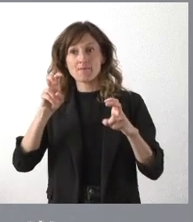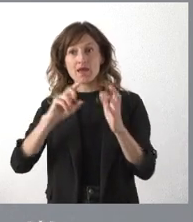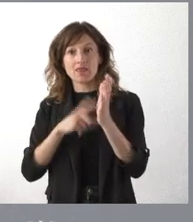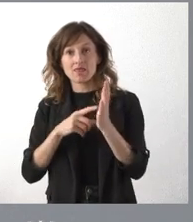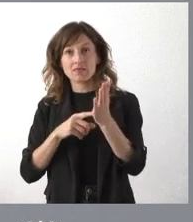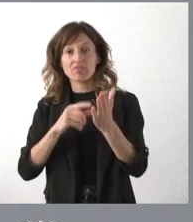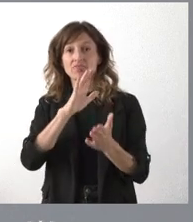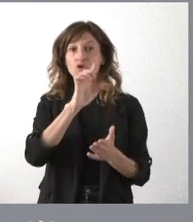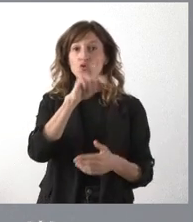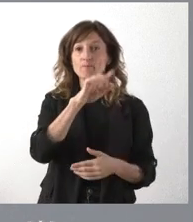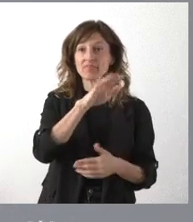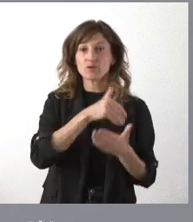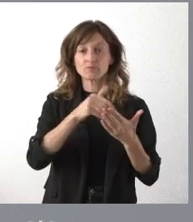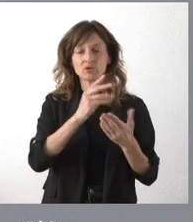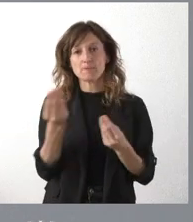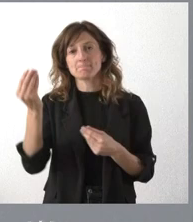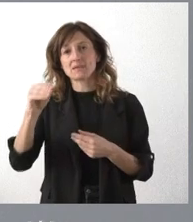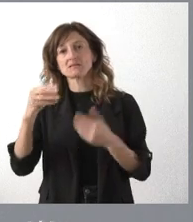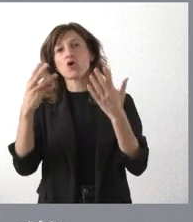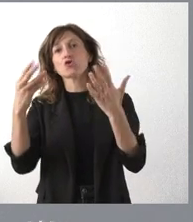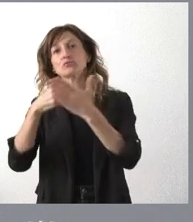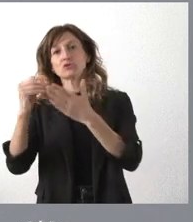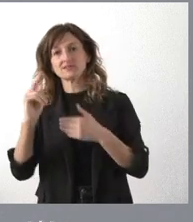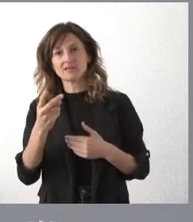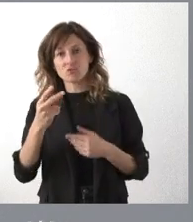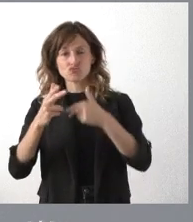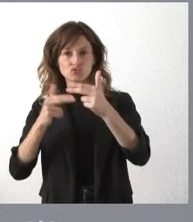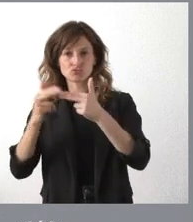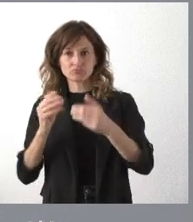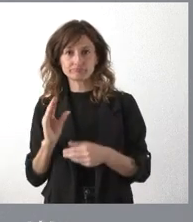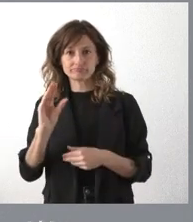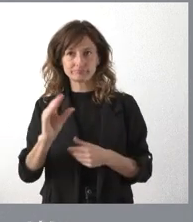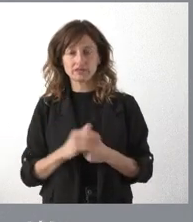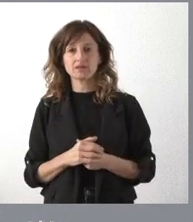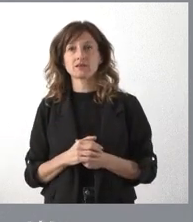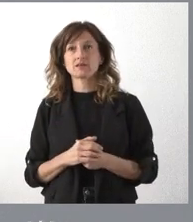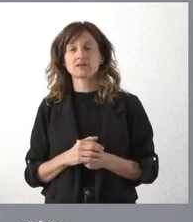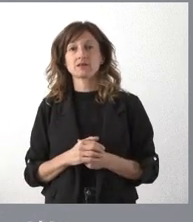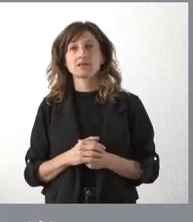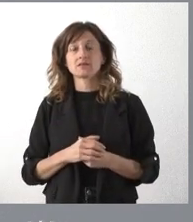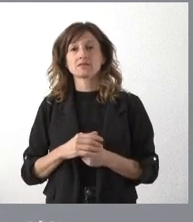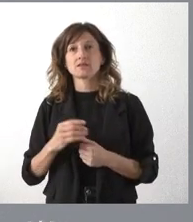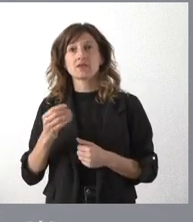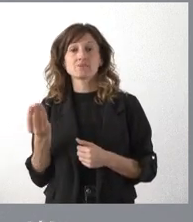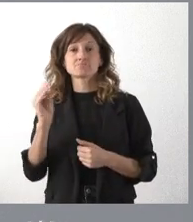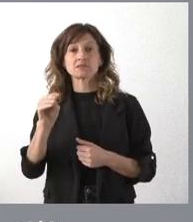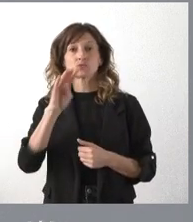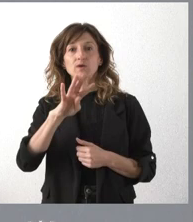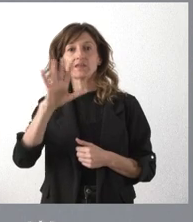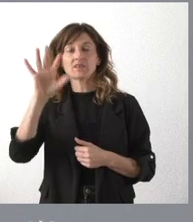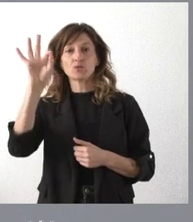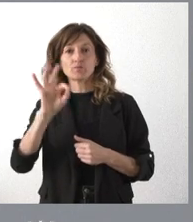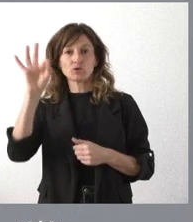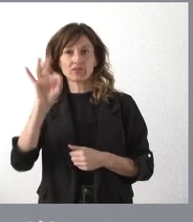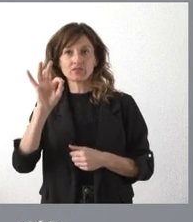hacerlo por 5,5 millones de euros lo podemos hacer por 8 millones de euros en la confianza que de esta forma y con del 45% en el coste